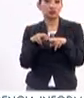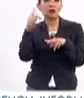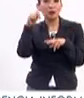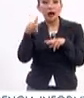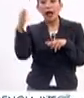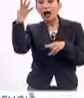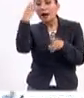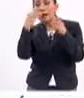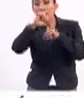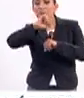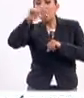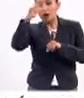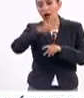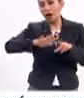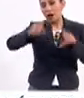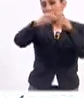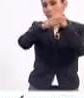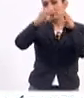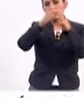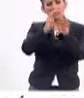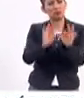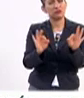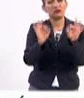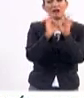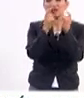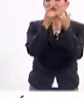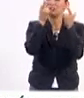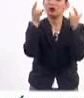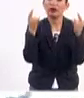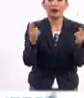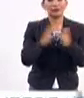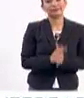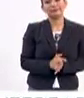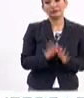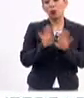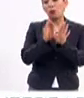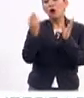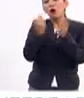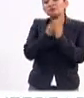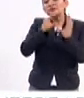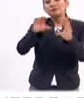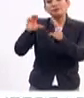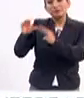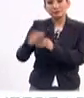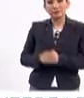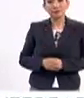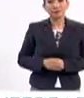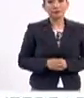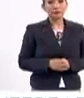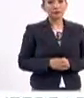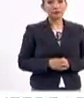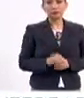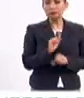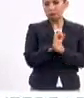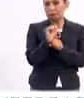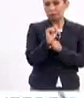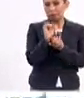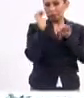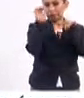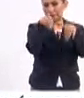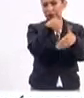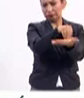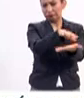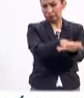que se profesionalicen en esta materia tan importante que es nuestra historia y cómo enseñarla. Es muy sencillo